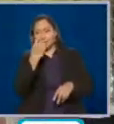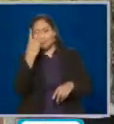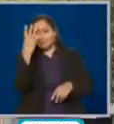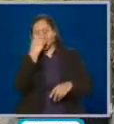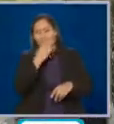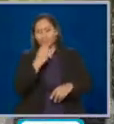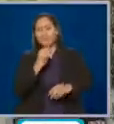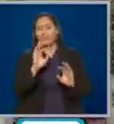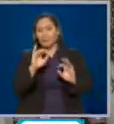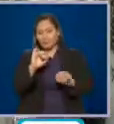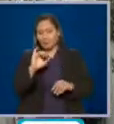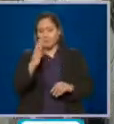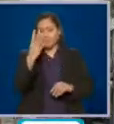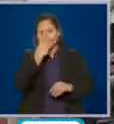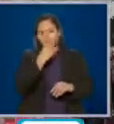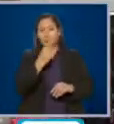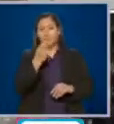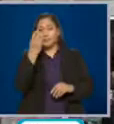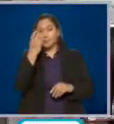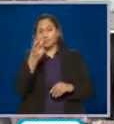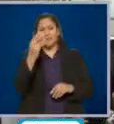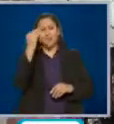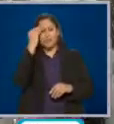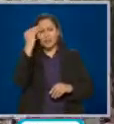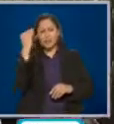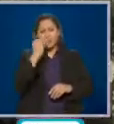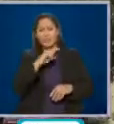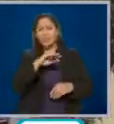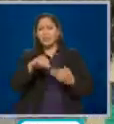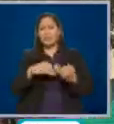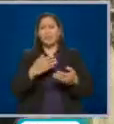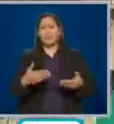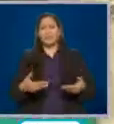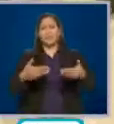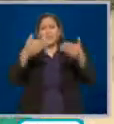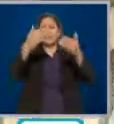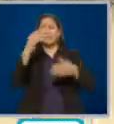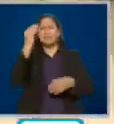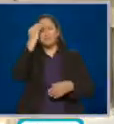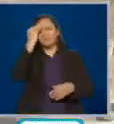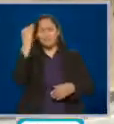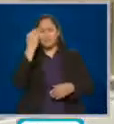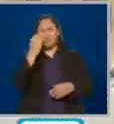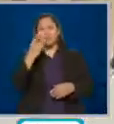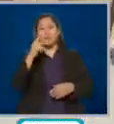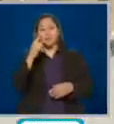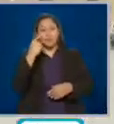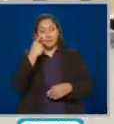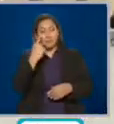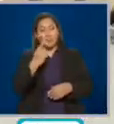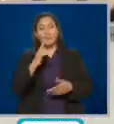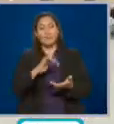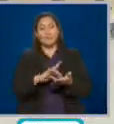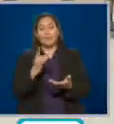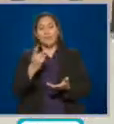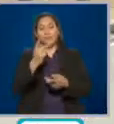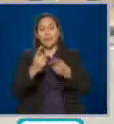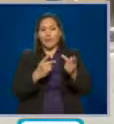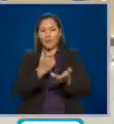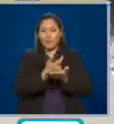Sí, quedó hermoso. Esta estaba horrible, todas las fachadas estaban ya horribles. Pero mire, gracias a